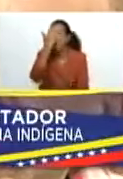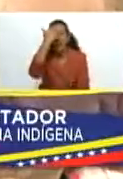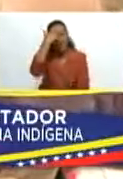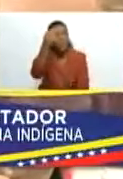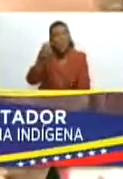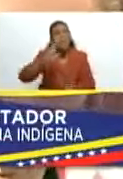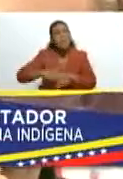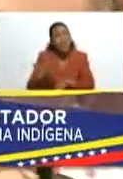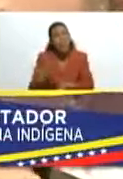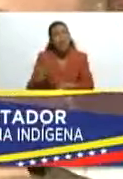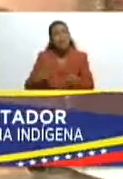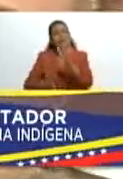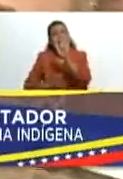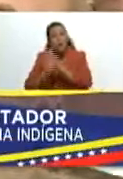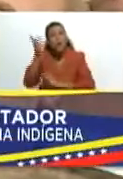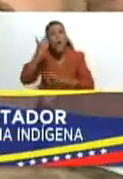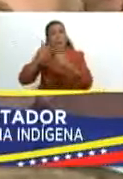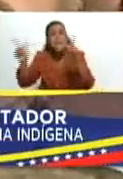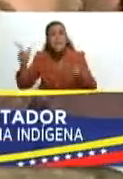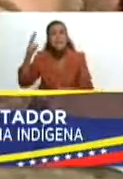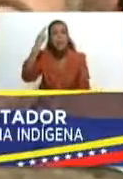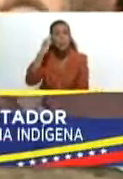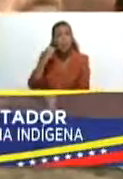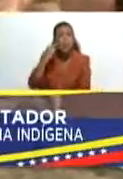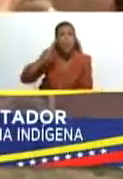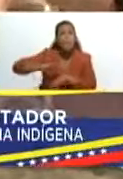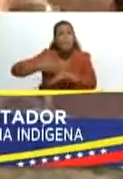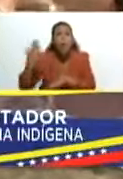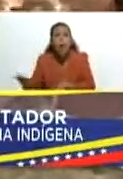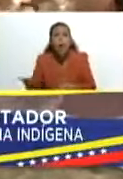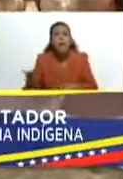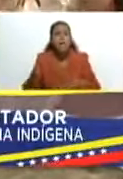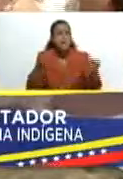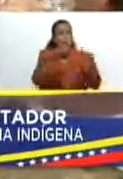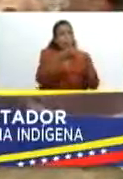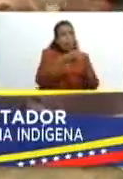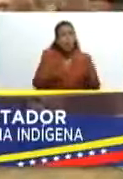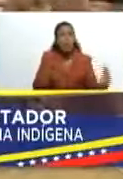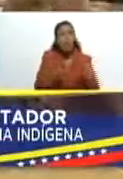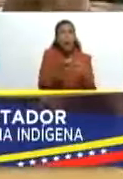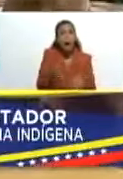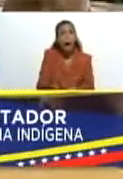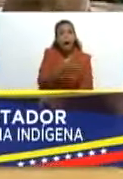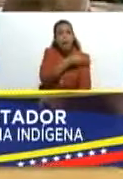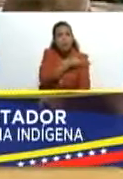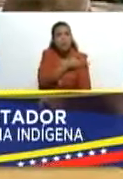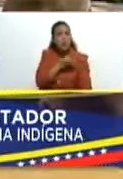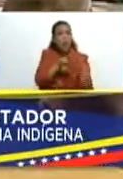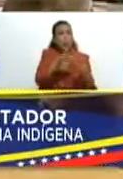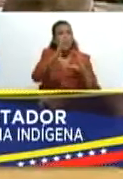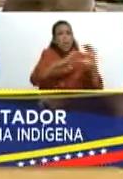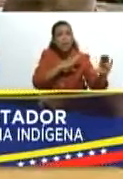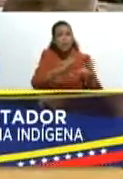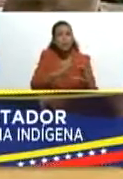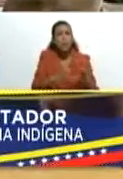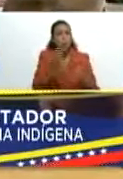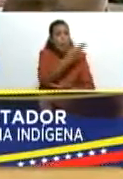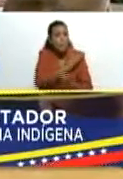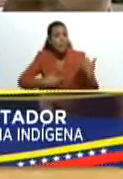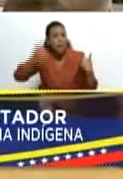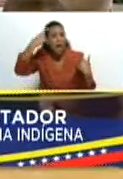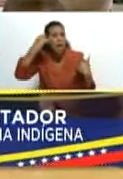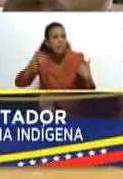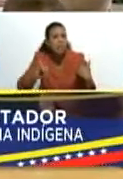entendieron el avance de siglos que Bolívar logró con Petión. Así que Bolívar vivió